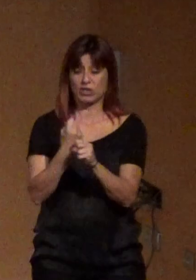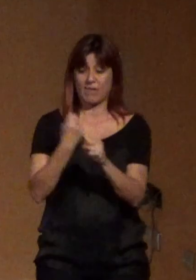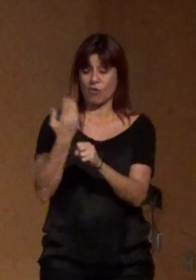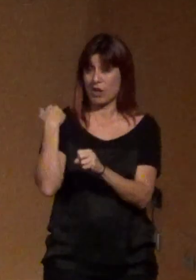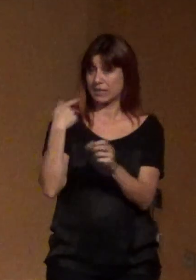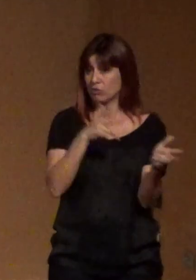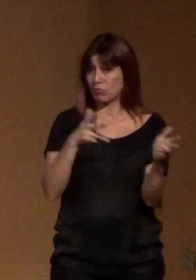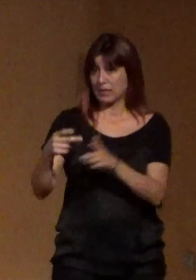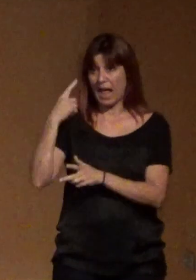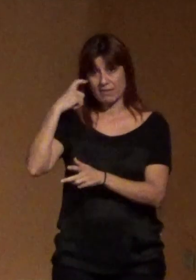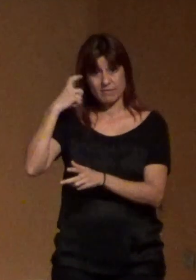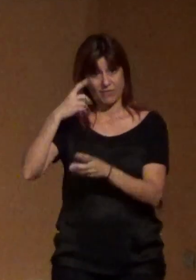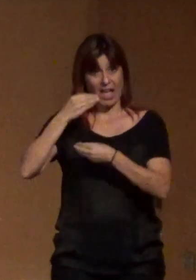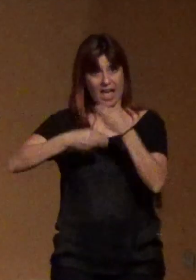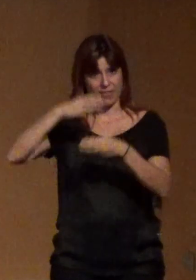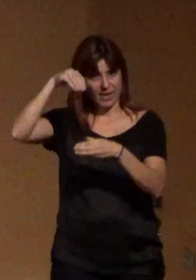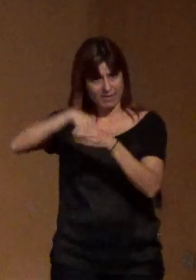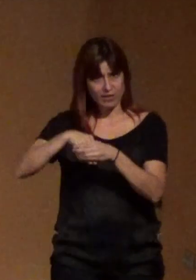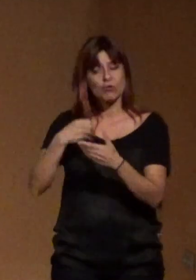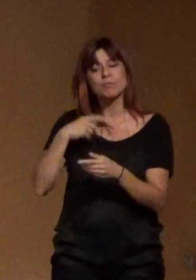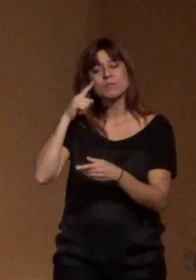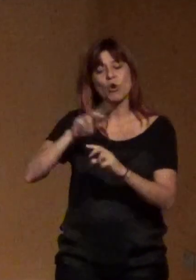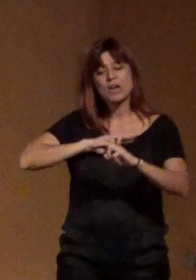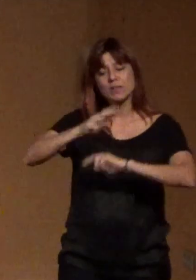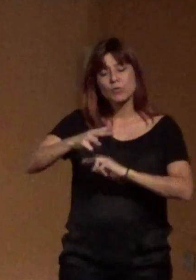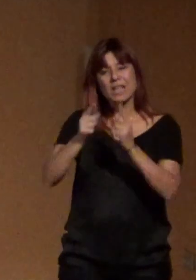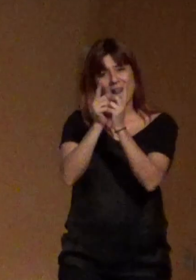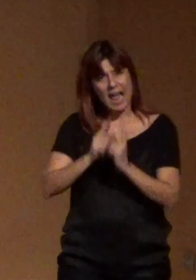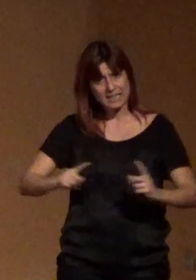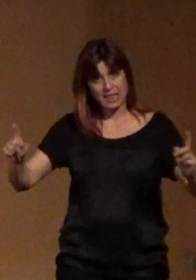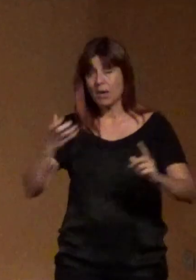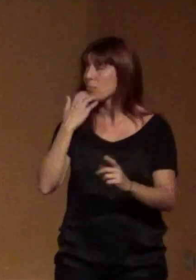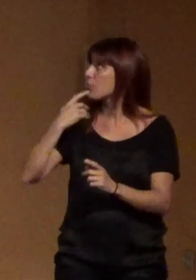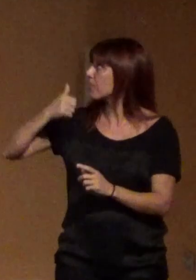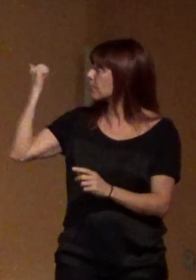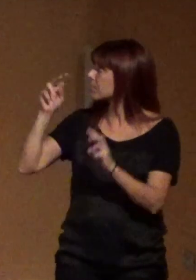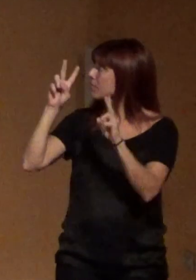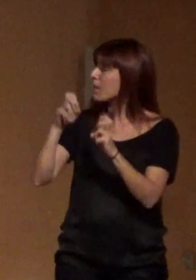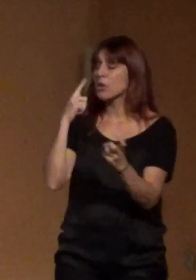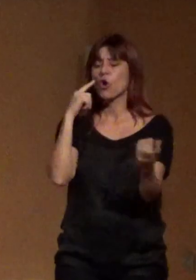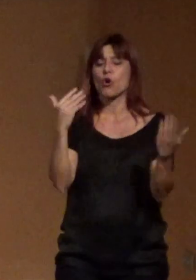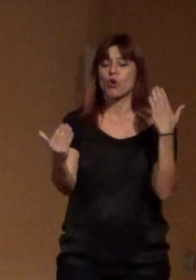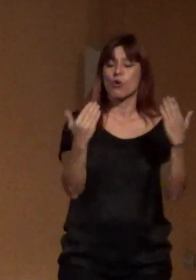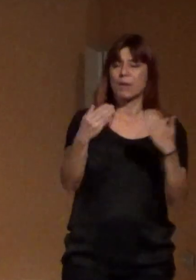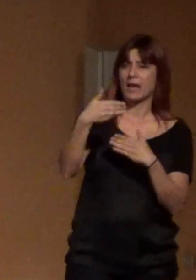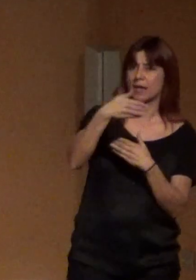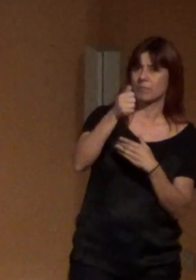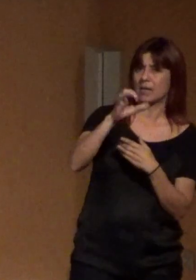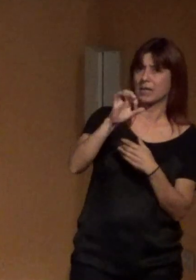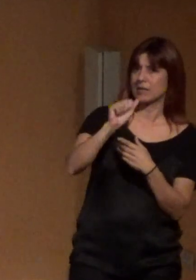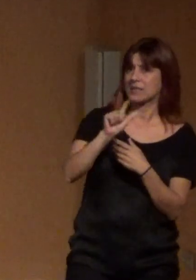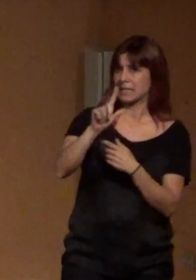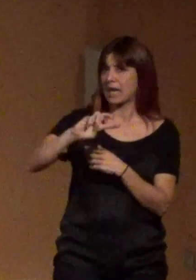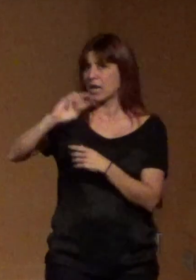también como la latencia se normalizaba después del tratamiento, ¿no? Esto es un trabajo de Idazábal también, como comparaba el basal y después del tratamiento